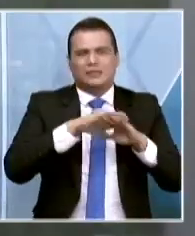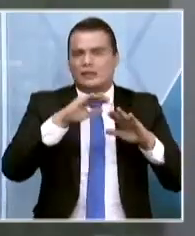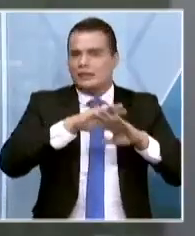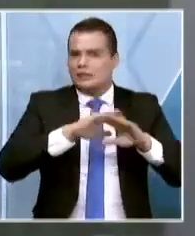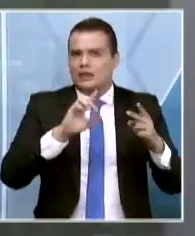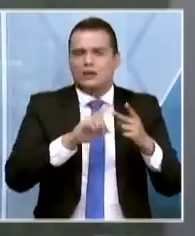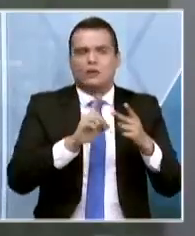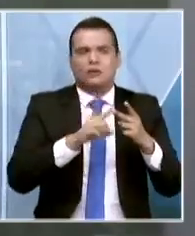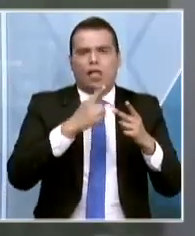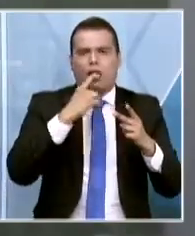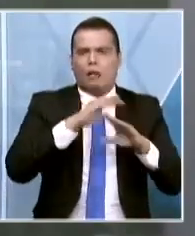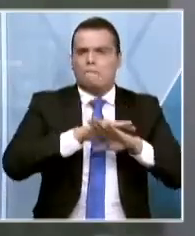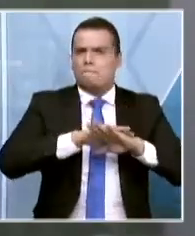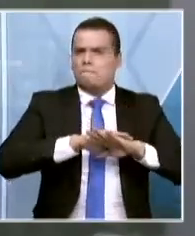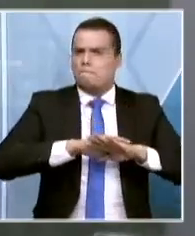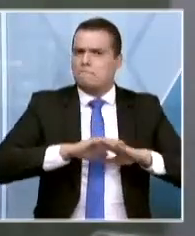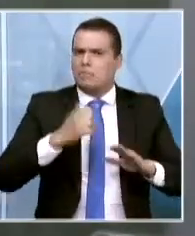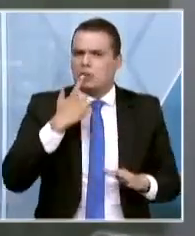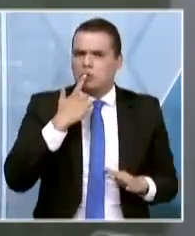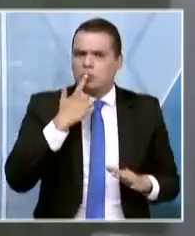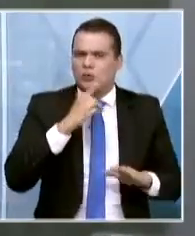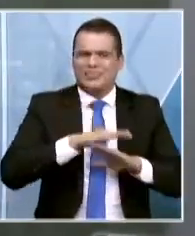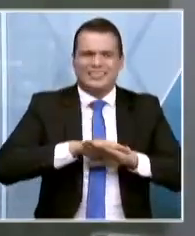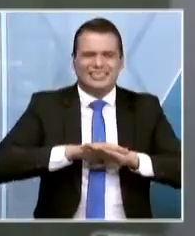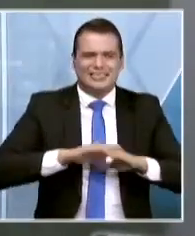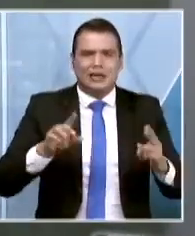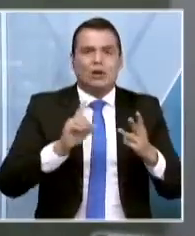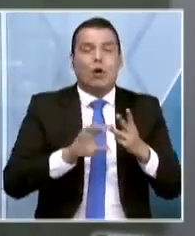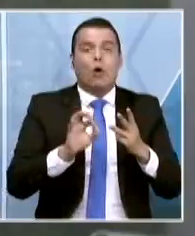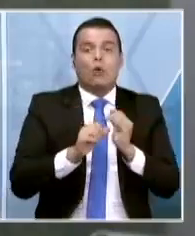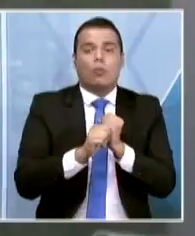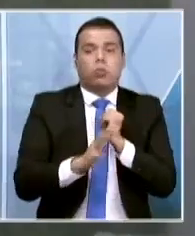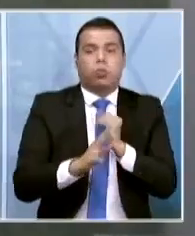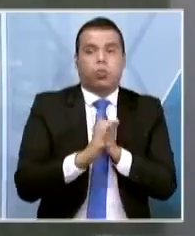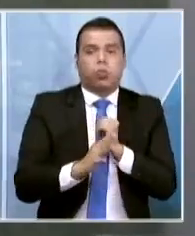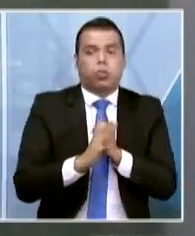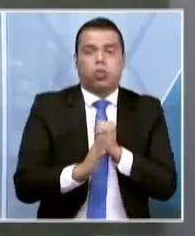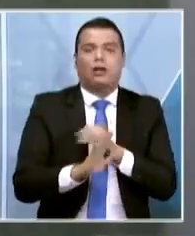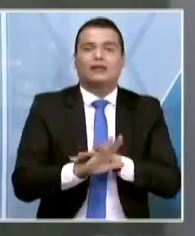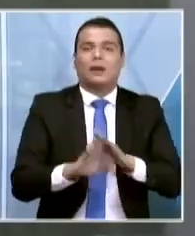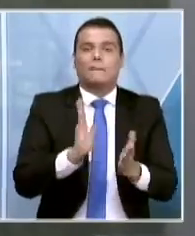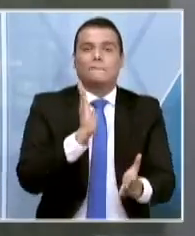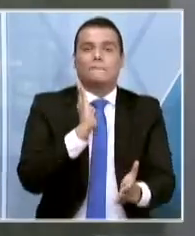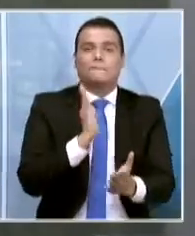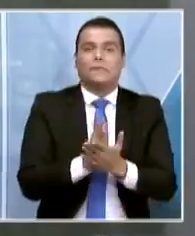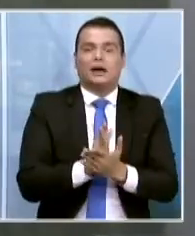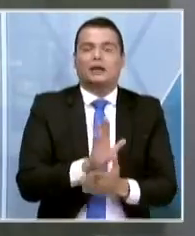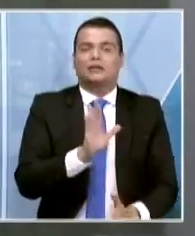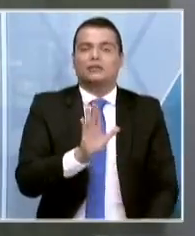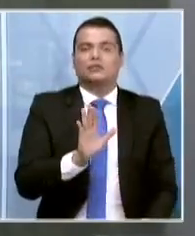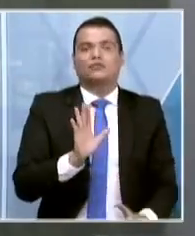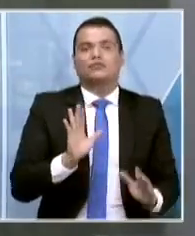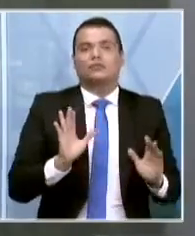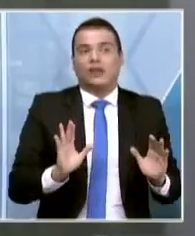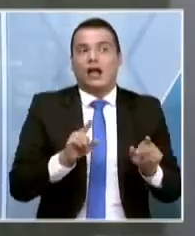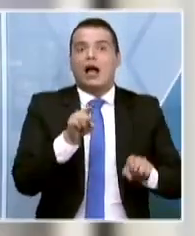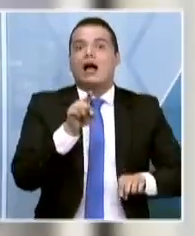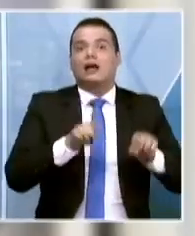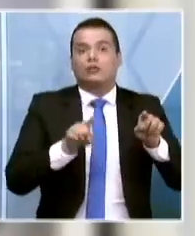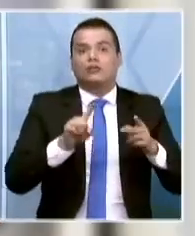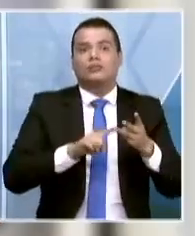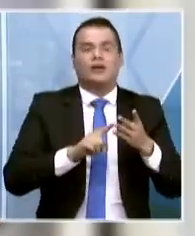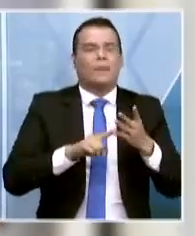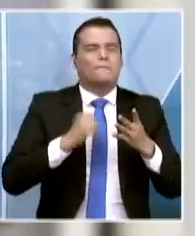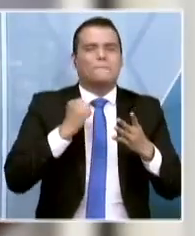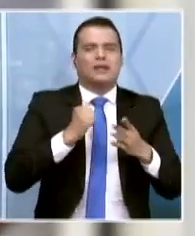y los síntomas respiratorios también que empiezan a aparecer con tos y alguna dificultad para respirar. Es